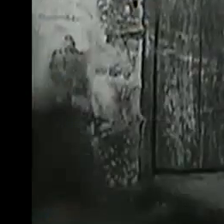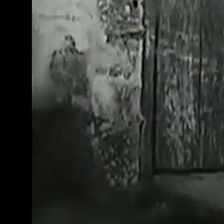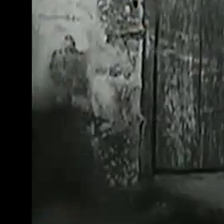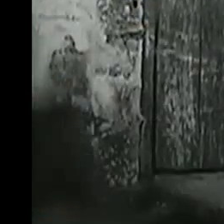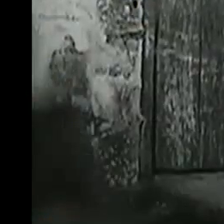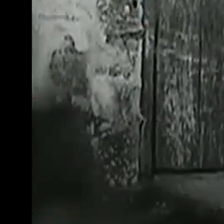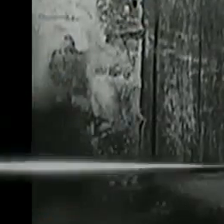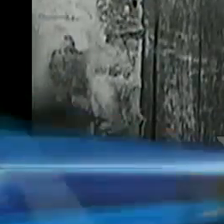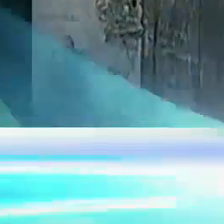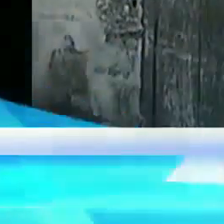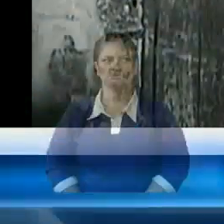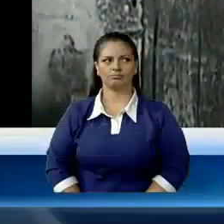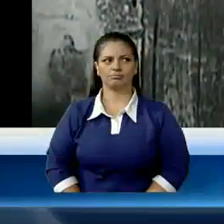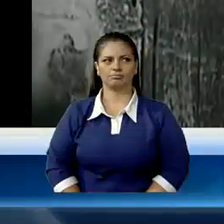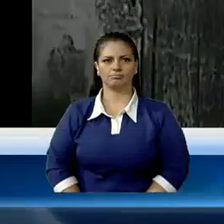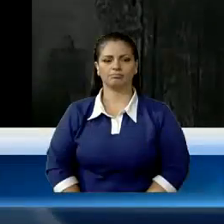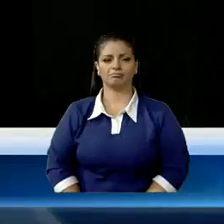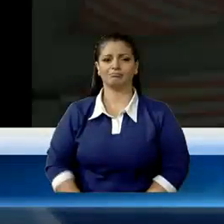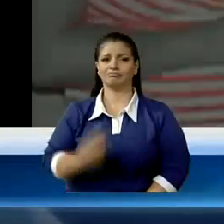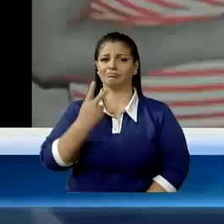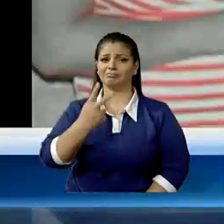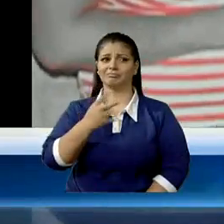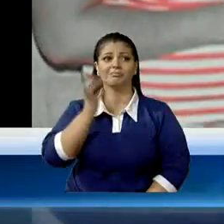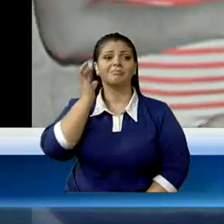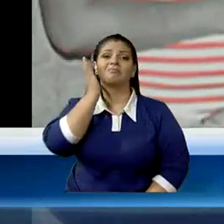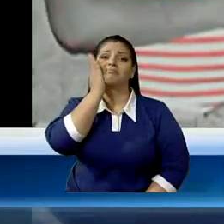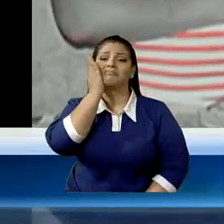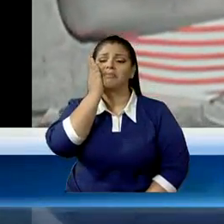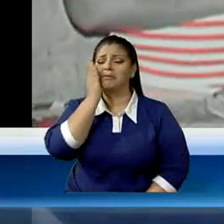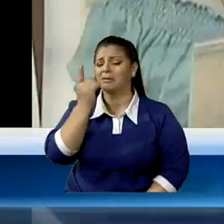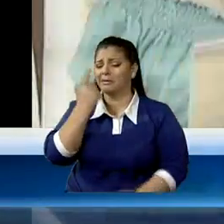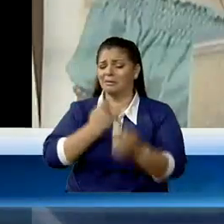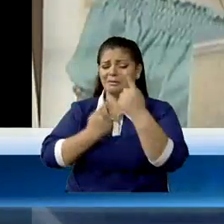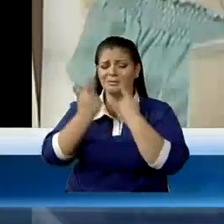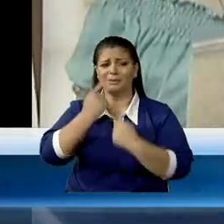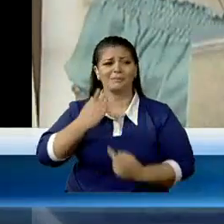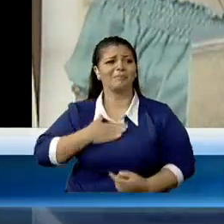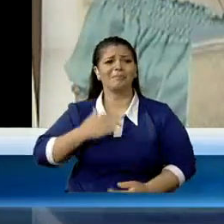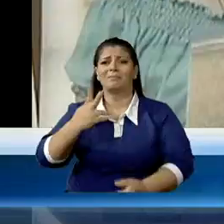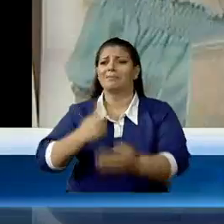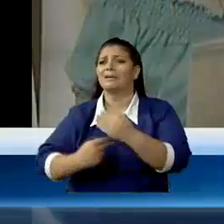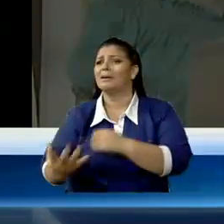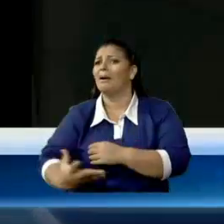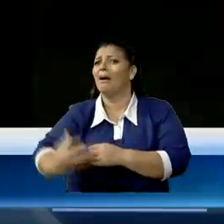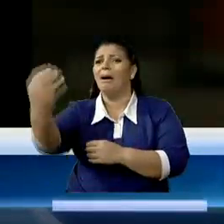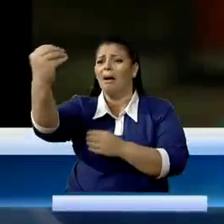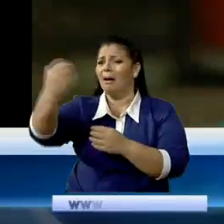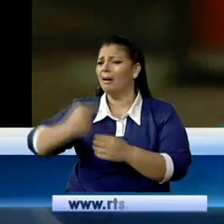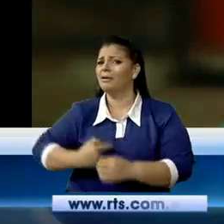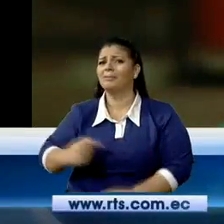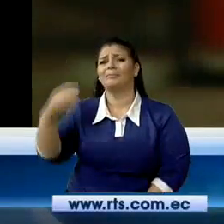Desde ese momento no ha habido cumpleaños, no ha habido navidades, no ha habido nada para mí.